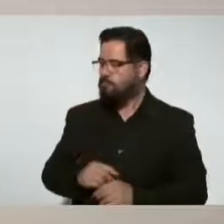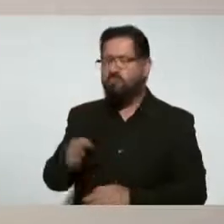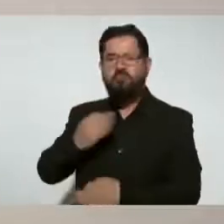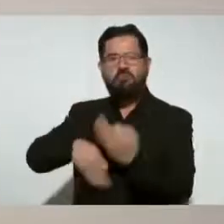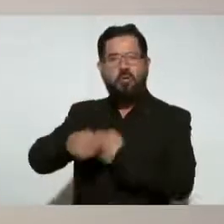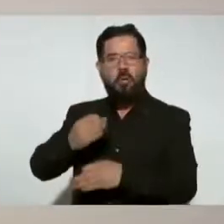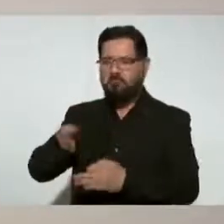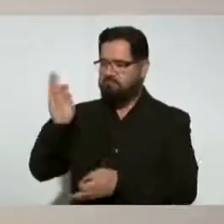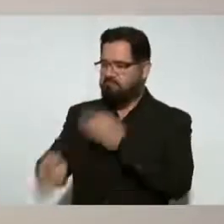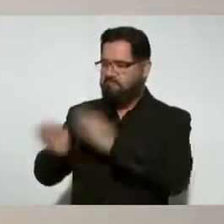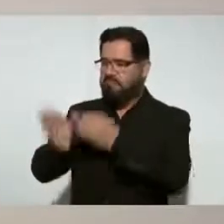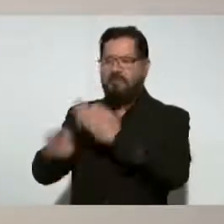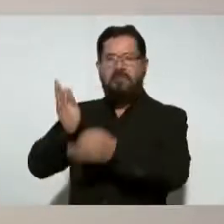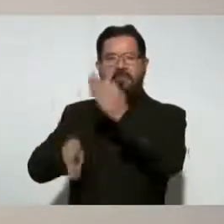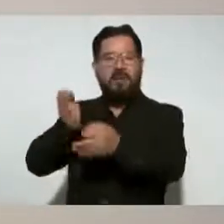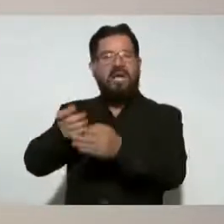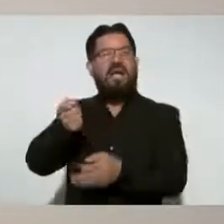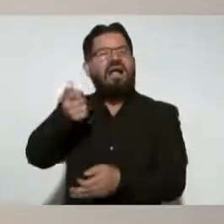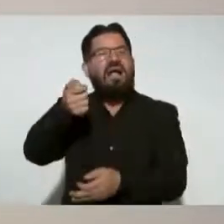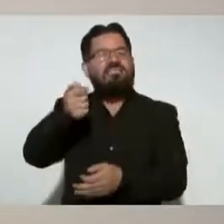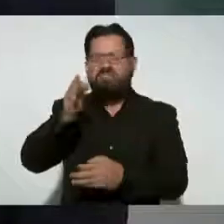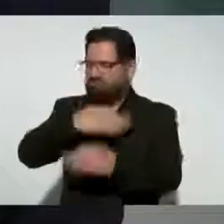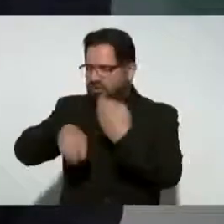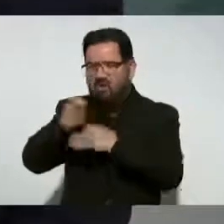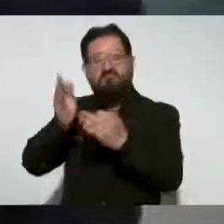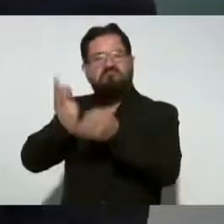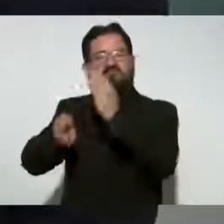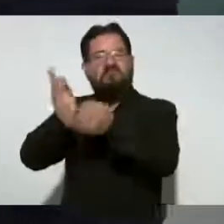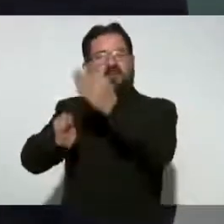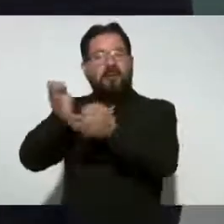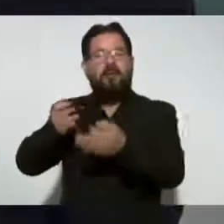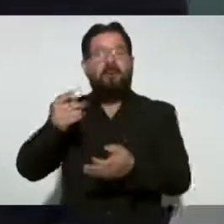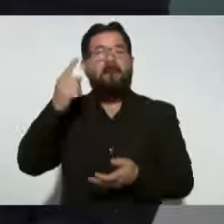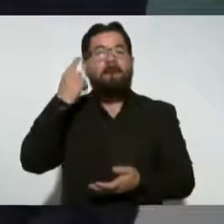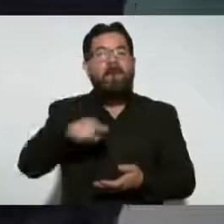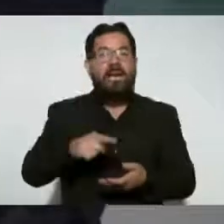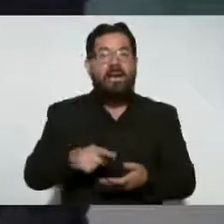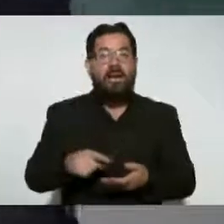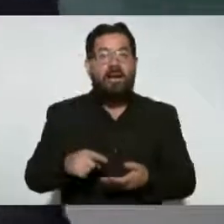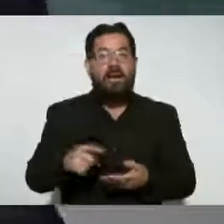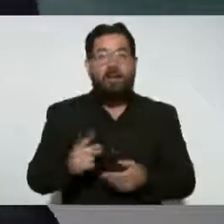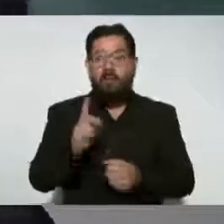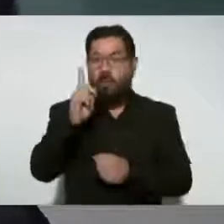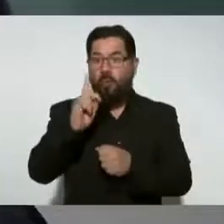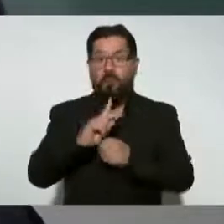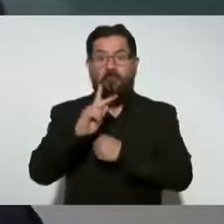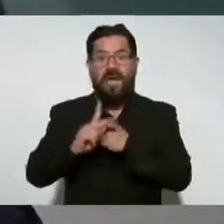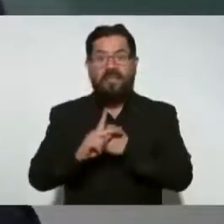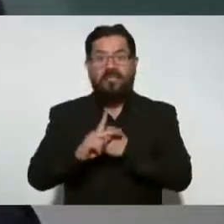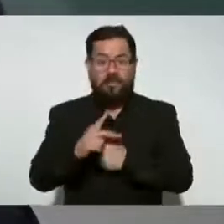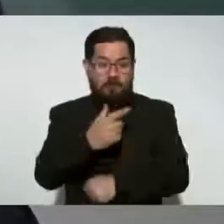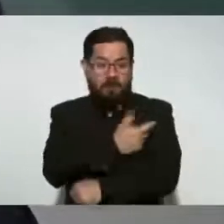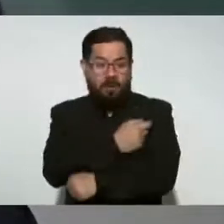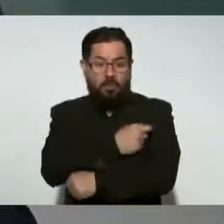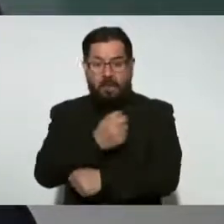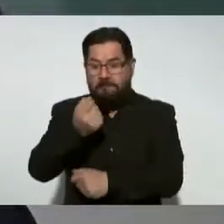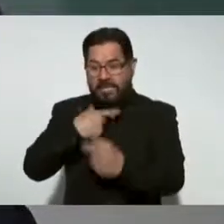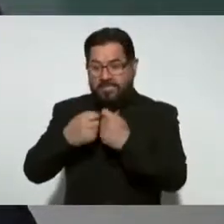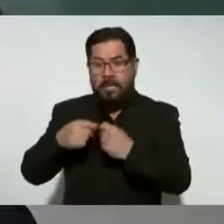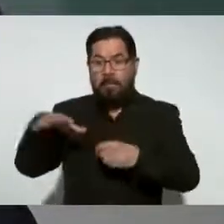ONU para que no se acapararan las medicinas y no se acaparara la vacuna.